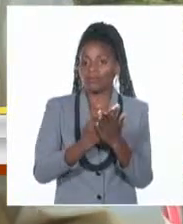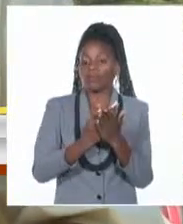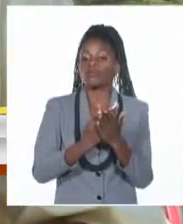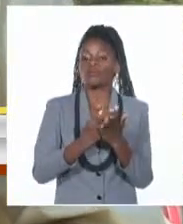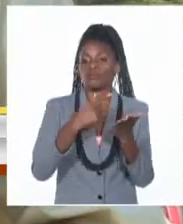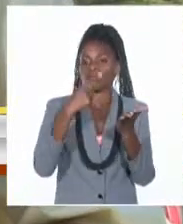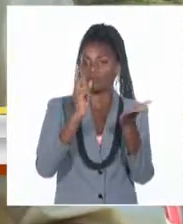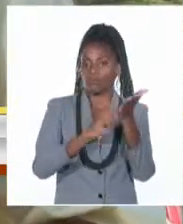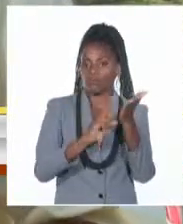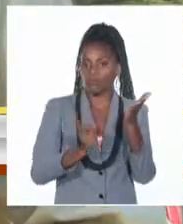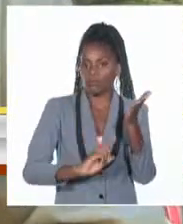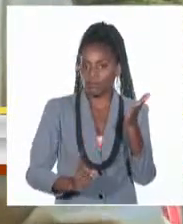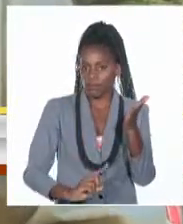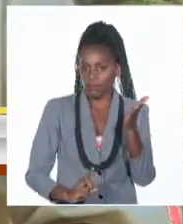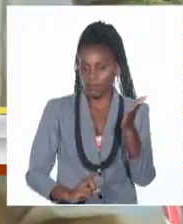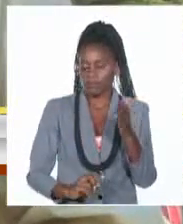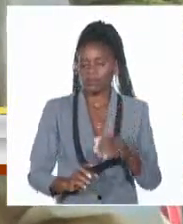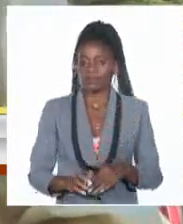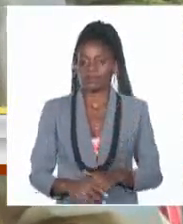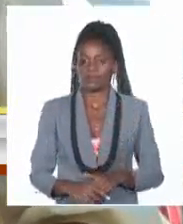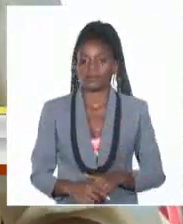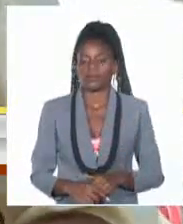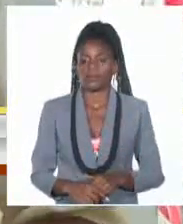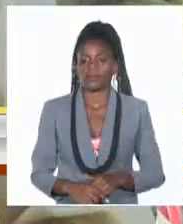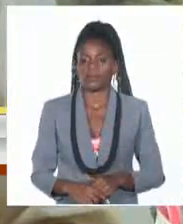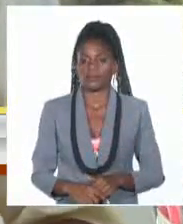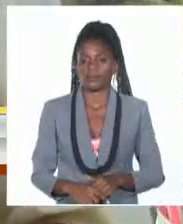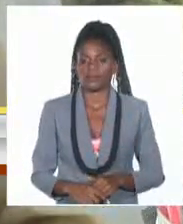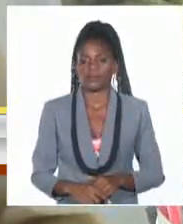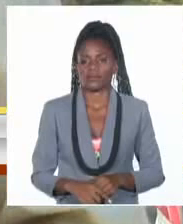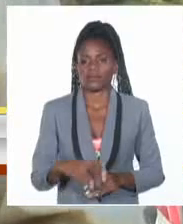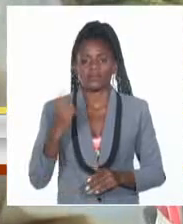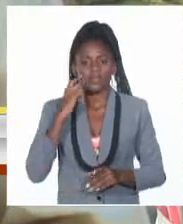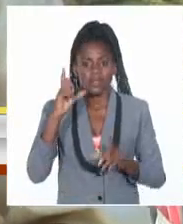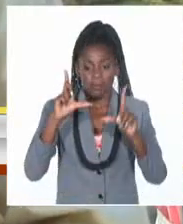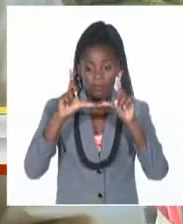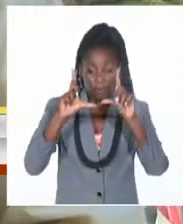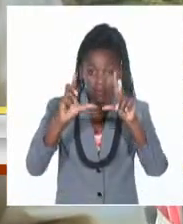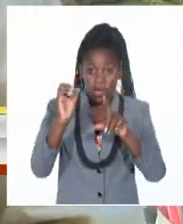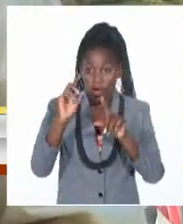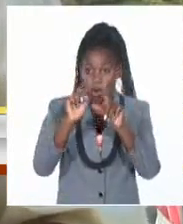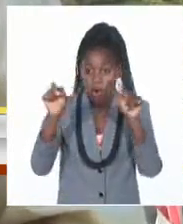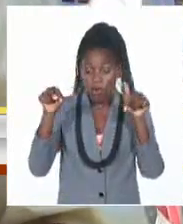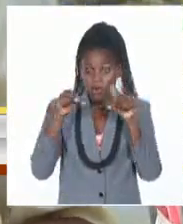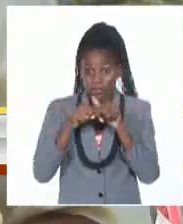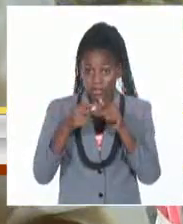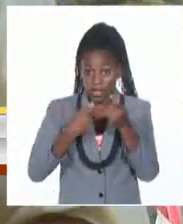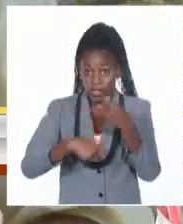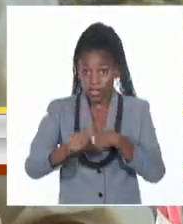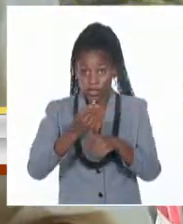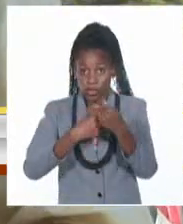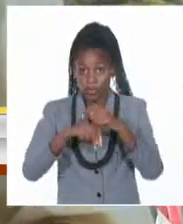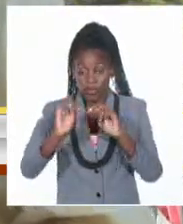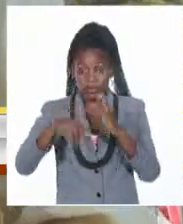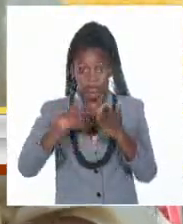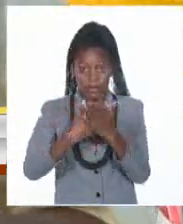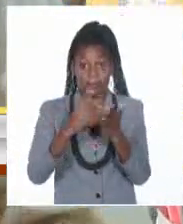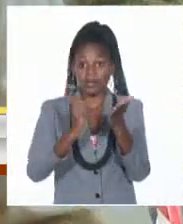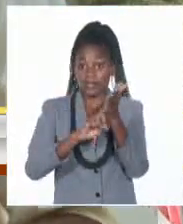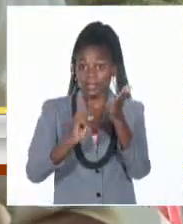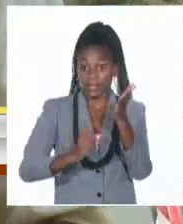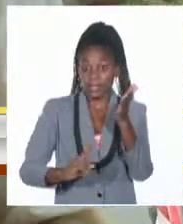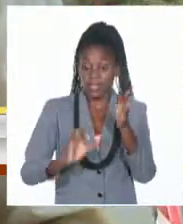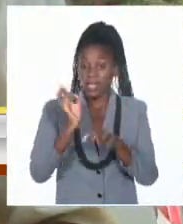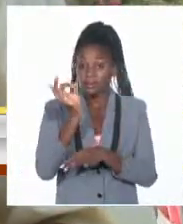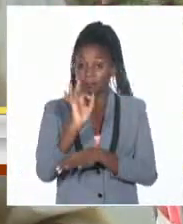pago del servicio de electricidad en las ventanillas de las oficinas comerciales de la empresa eléctrica y